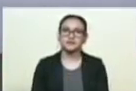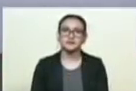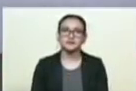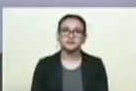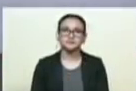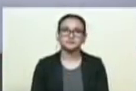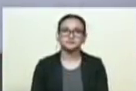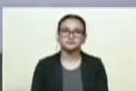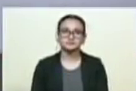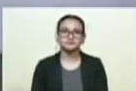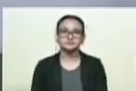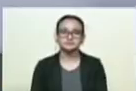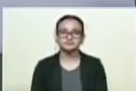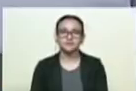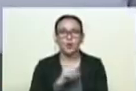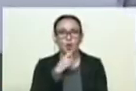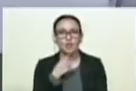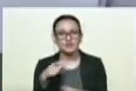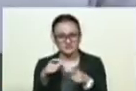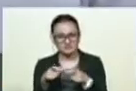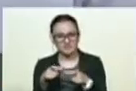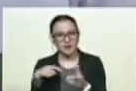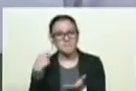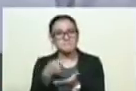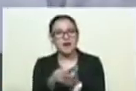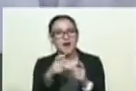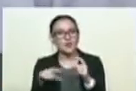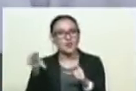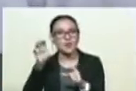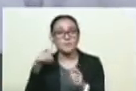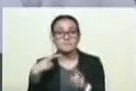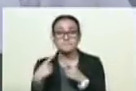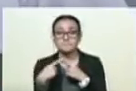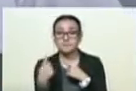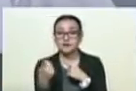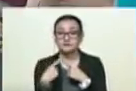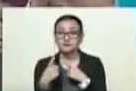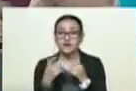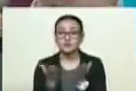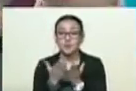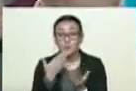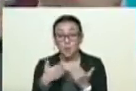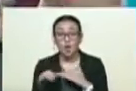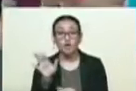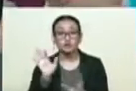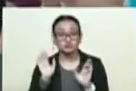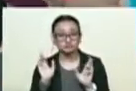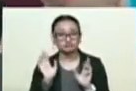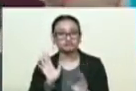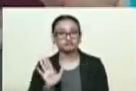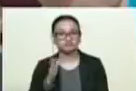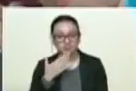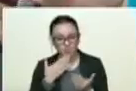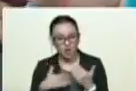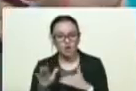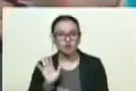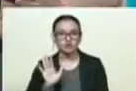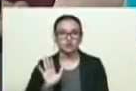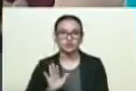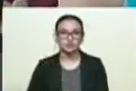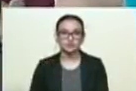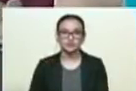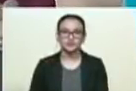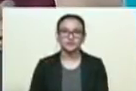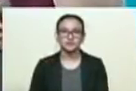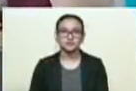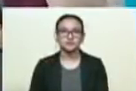el código QR para el pago del pasaje estudiantil muy pronto, muy próximamente.